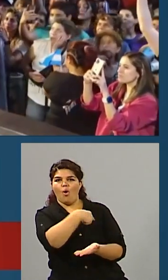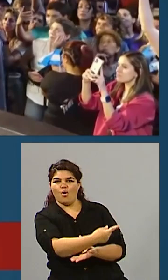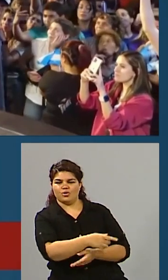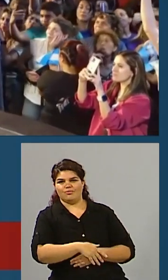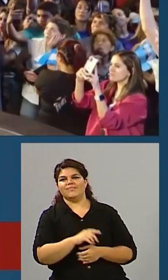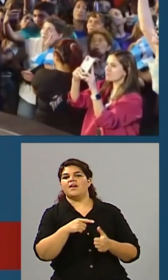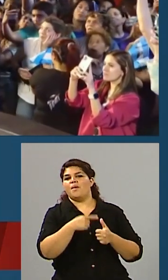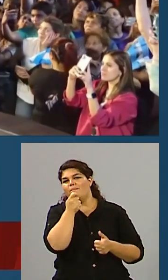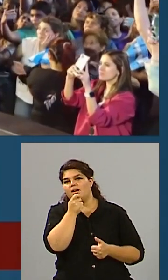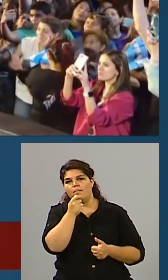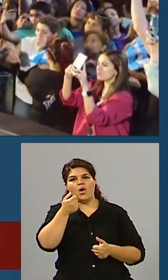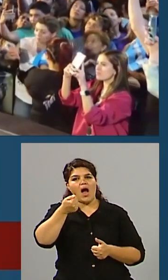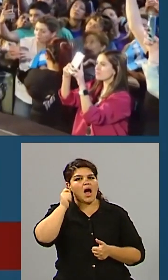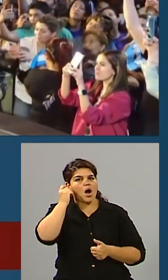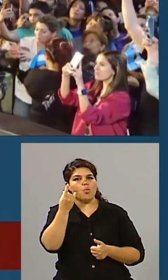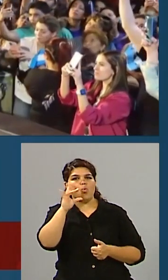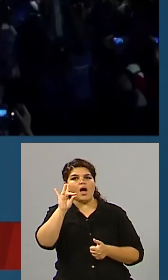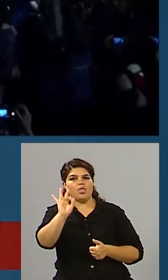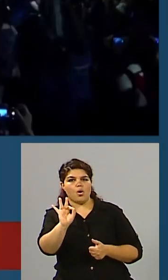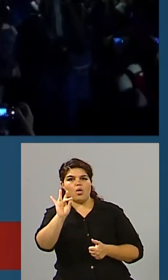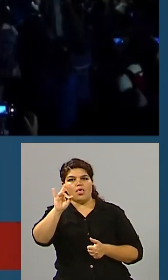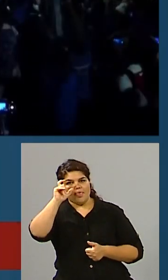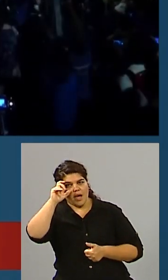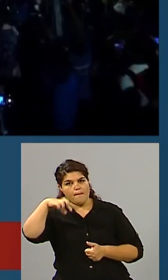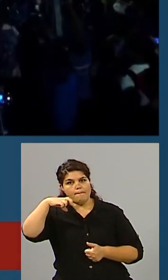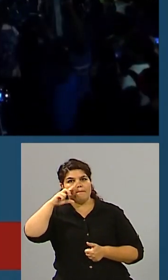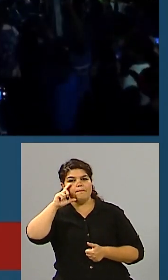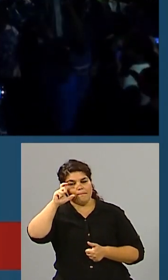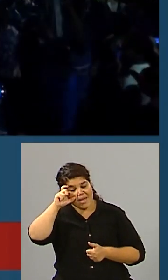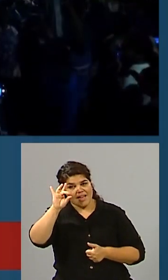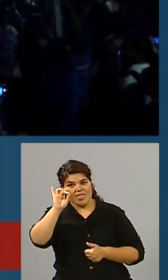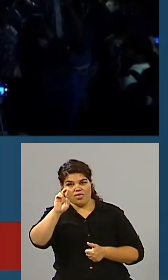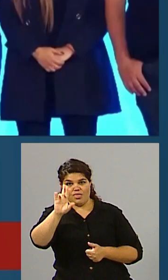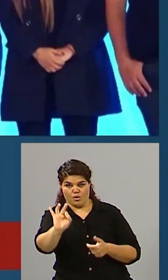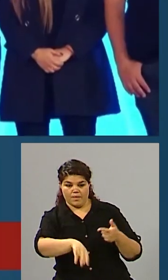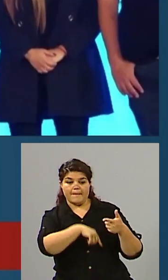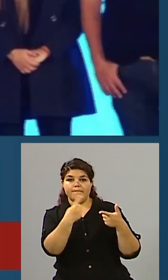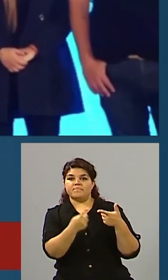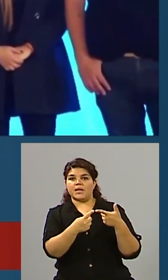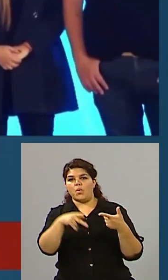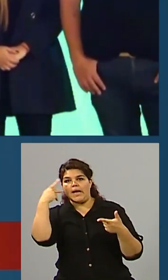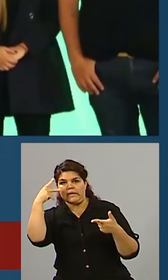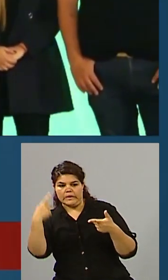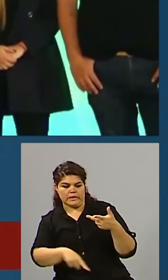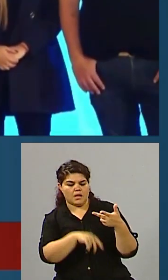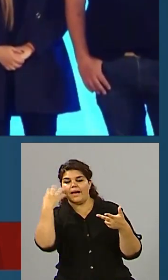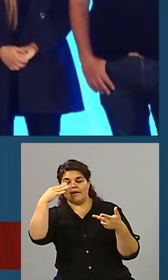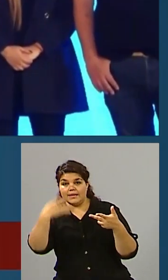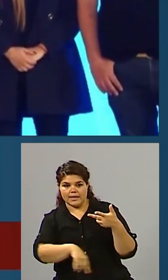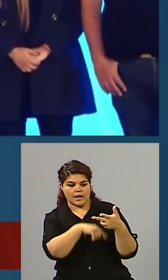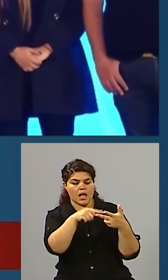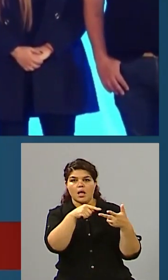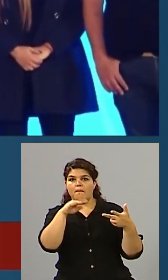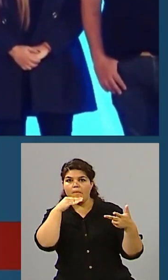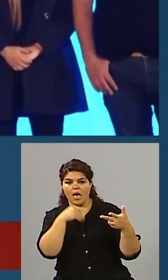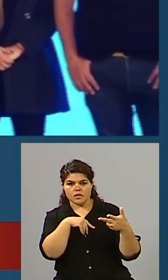Pedro, que después la bajaron, la opinión de los gobernadores, la injerencia de Cristina, bueno, etcétera, etcétera. Creo que